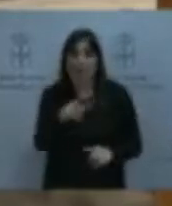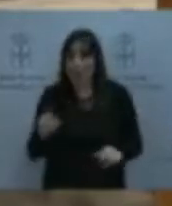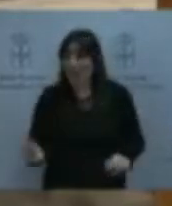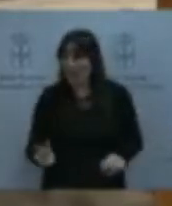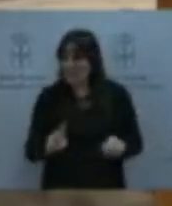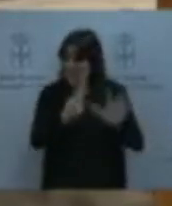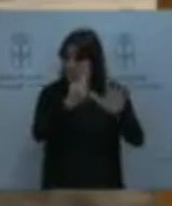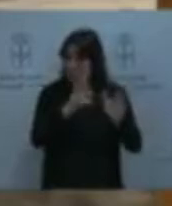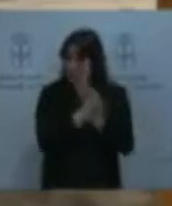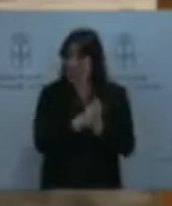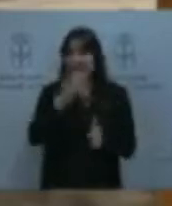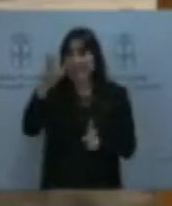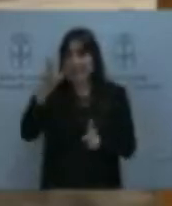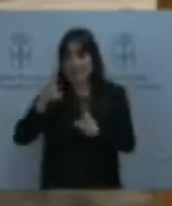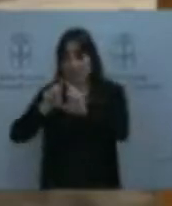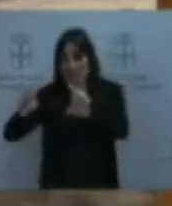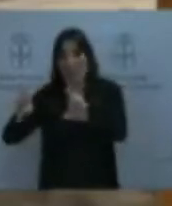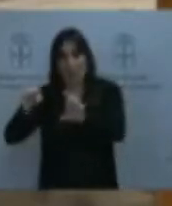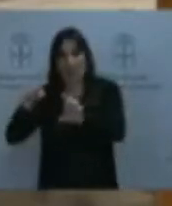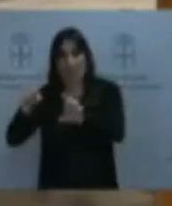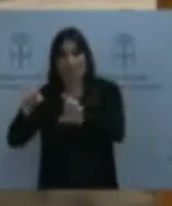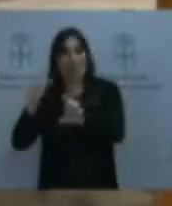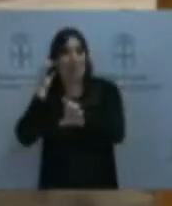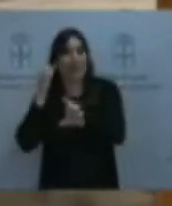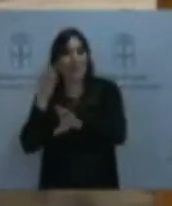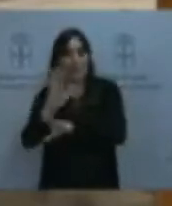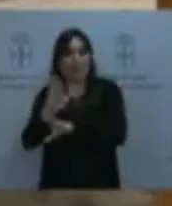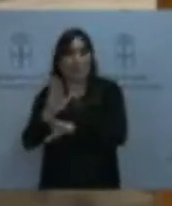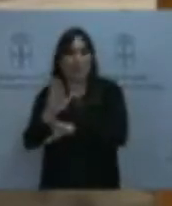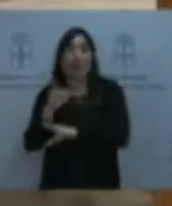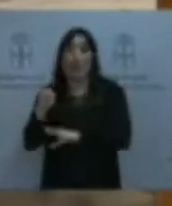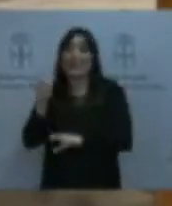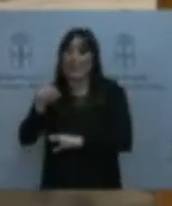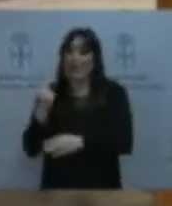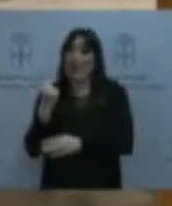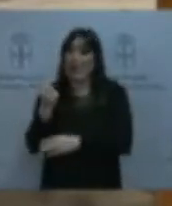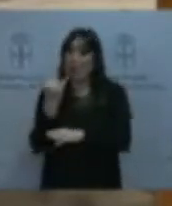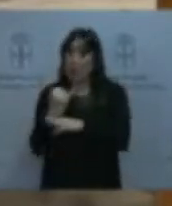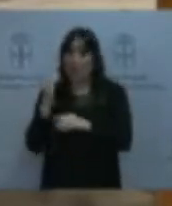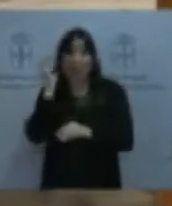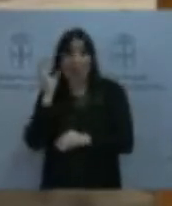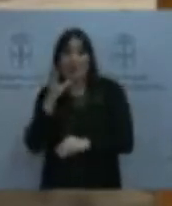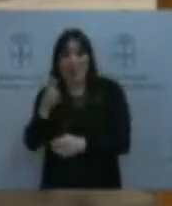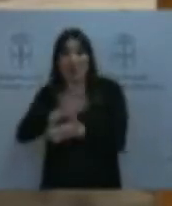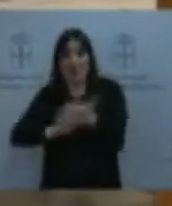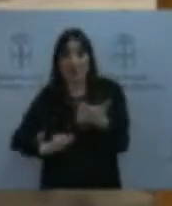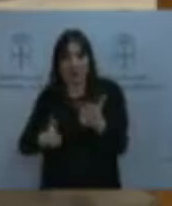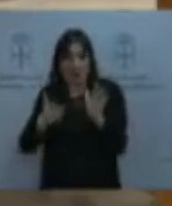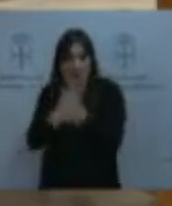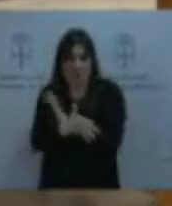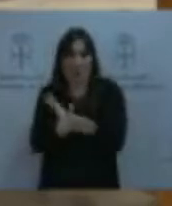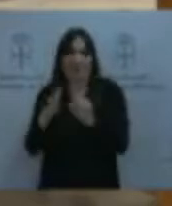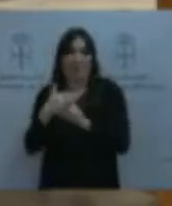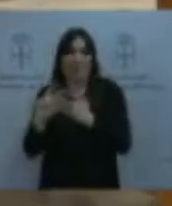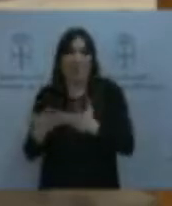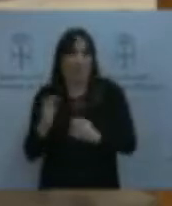respaldo del Instituto de la Mujer, que elaboró un informe para explicar cuál era la situación. ¿Cuál ha sido la respuesta? La respuesta que nos daba ayer su consejero es que no